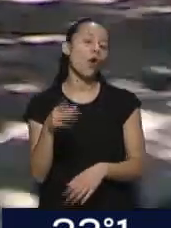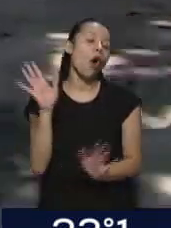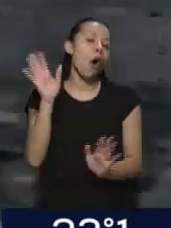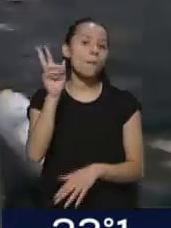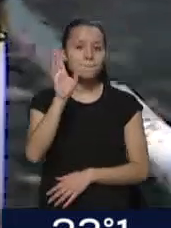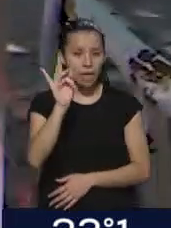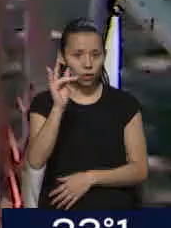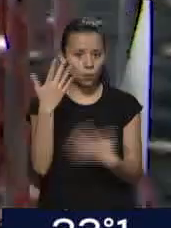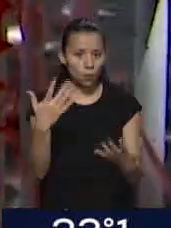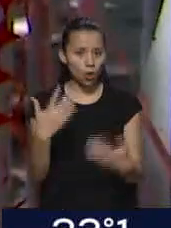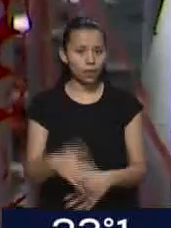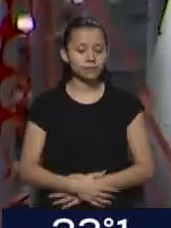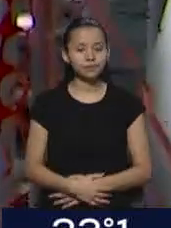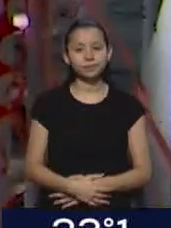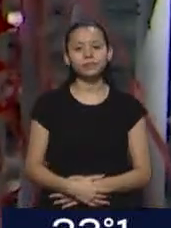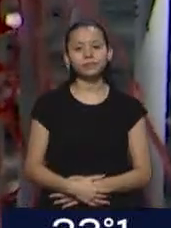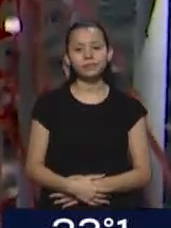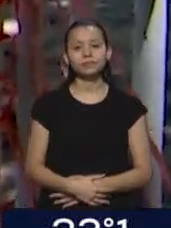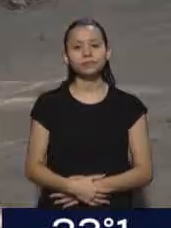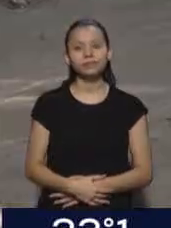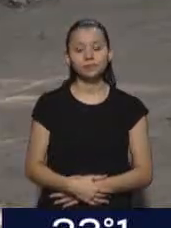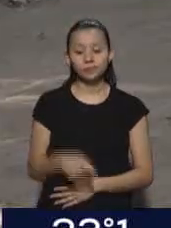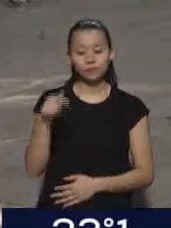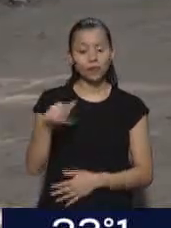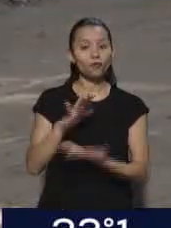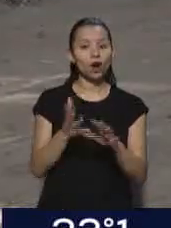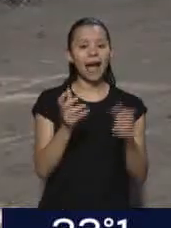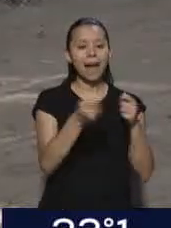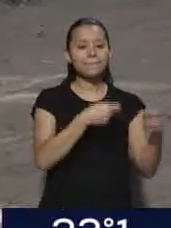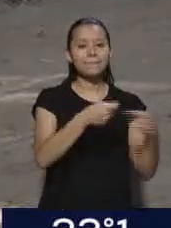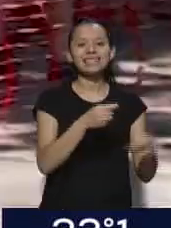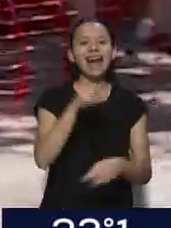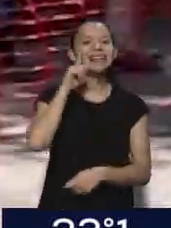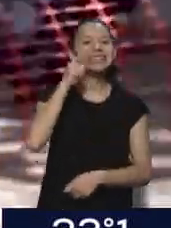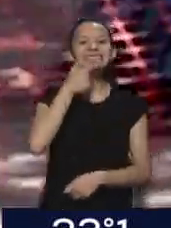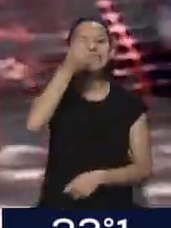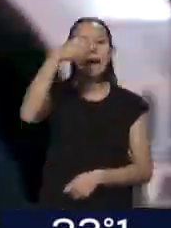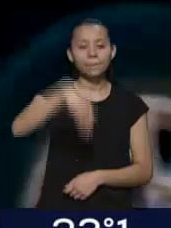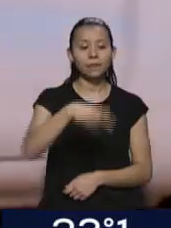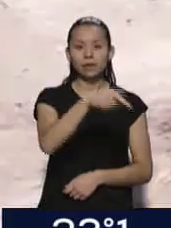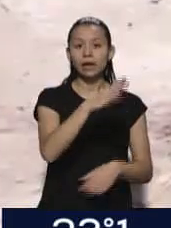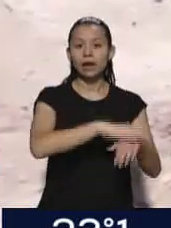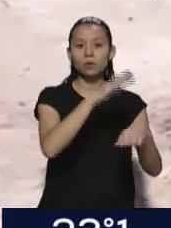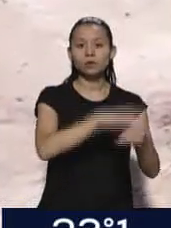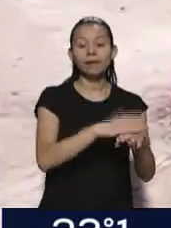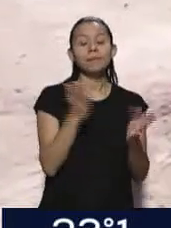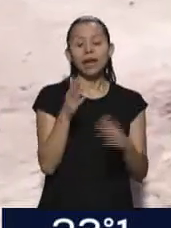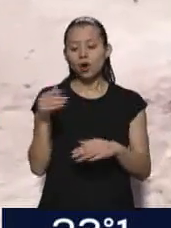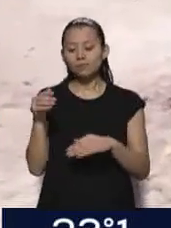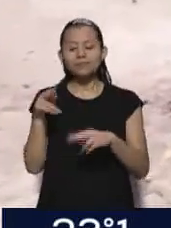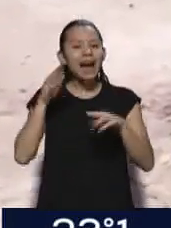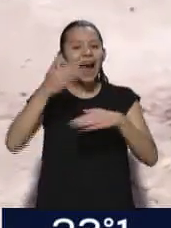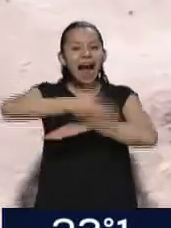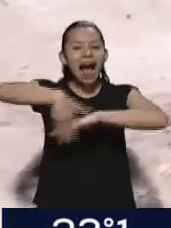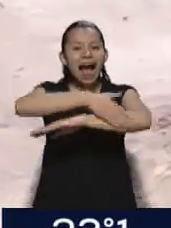Si bien las obras principales pertenecen a AISAM por tratarse de cloacas y redes de agua, la reparación de veredas es tarea